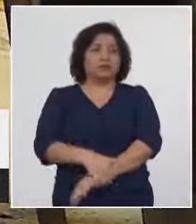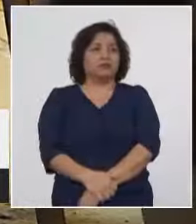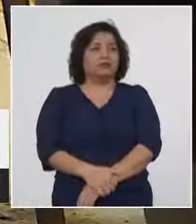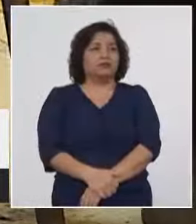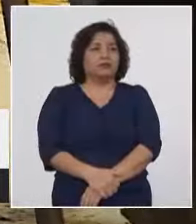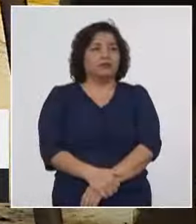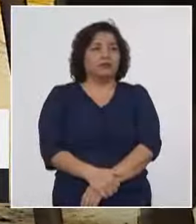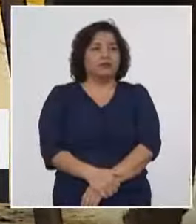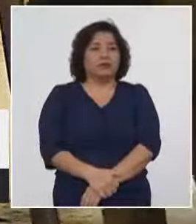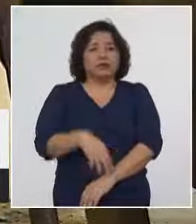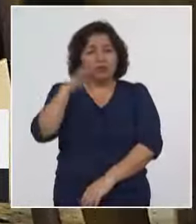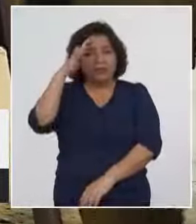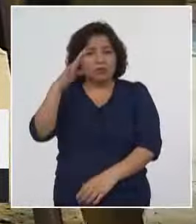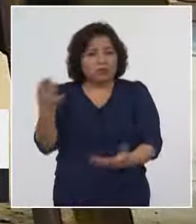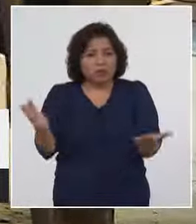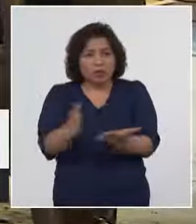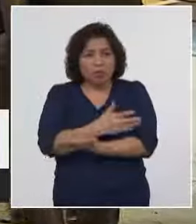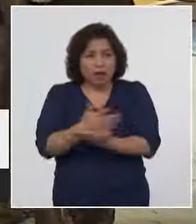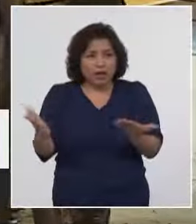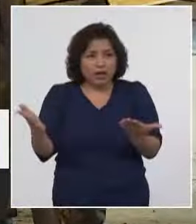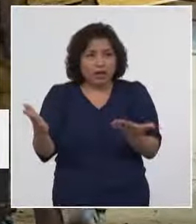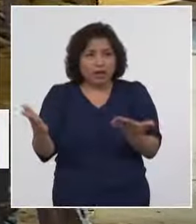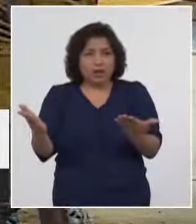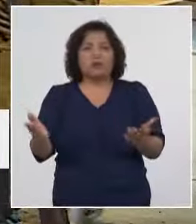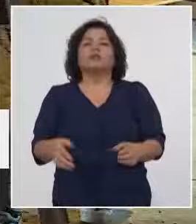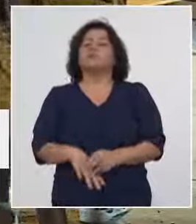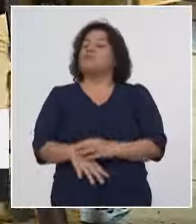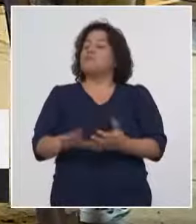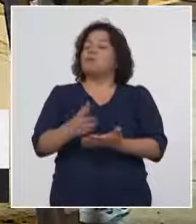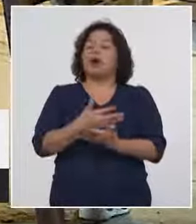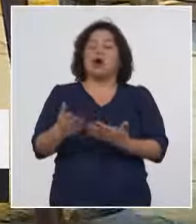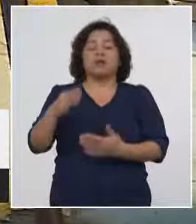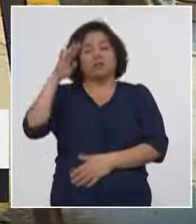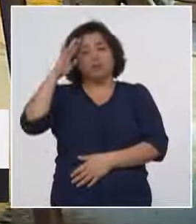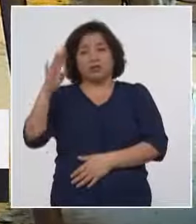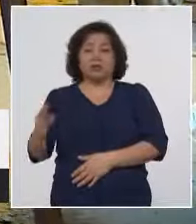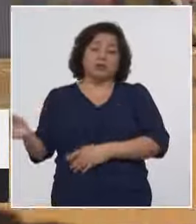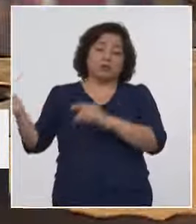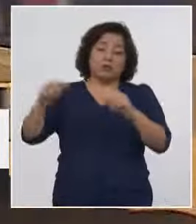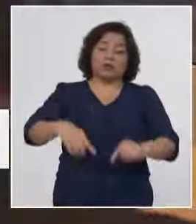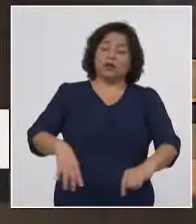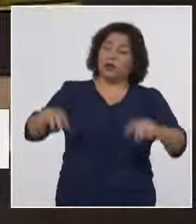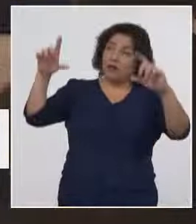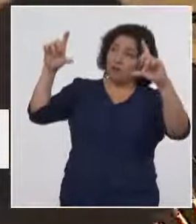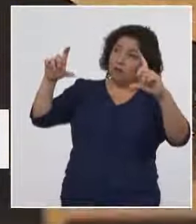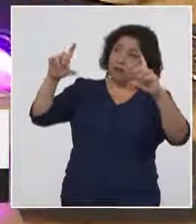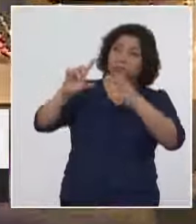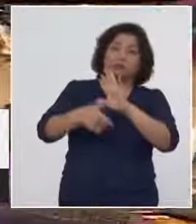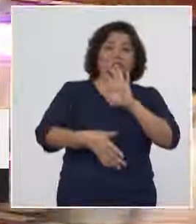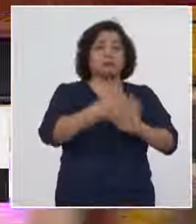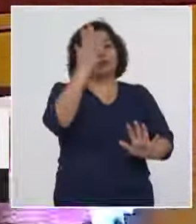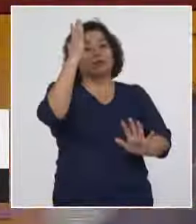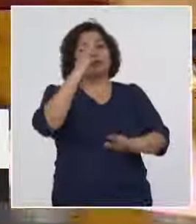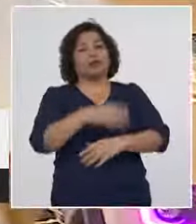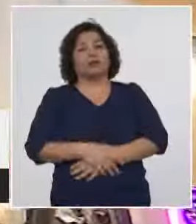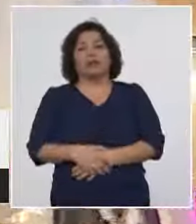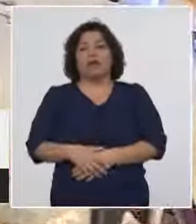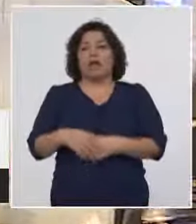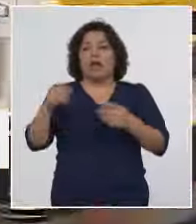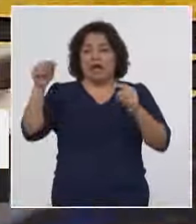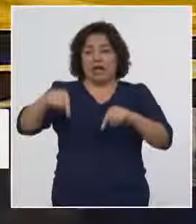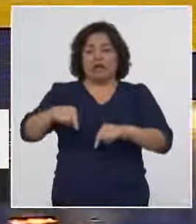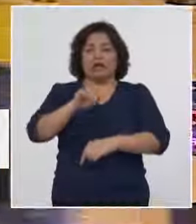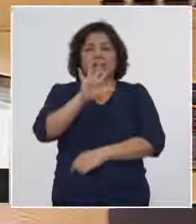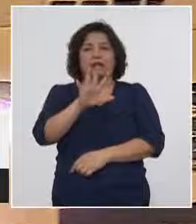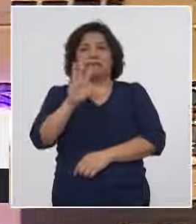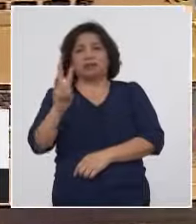¿Y la policía por acá, por la zona? No hay. Vienen, se toman foto y se van. Acá la policía está, 5 o 6 policías,